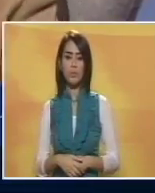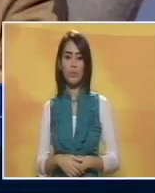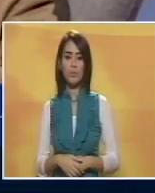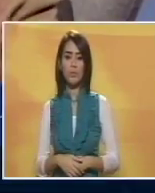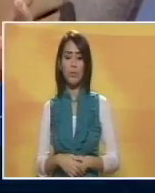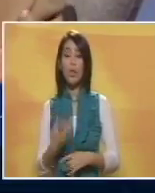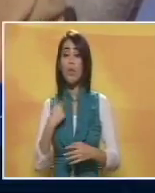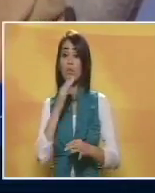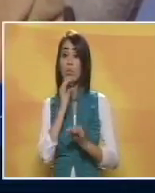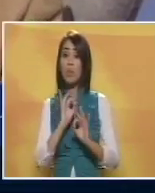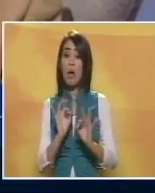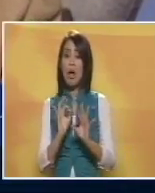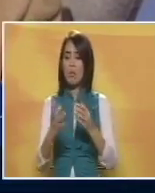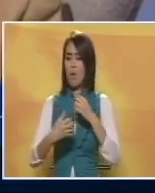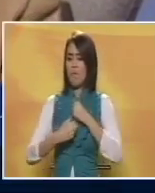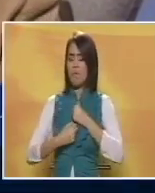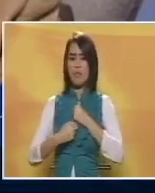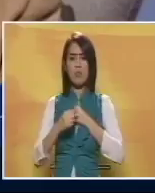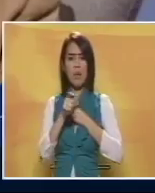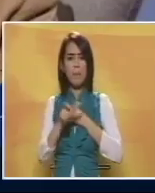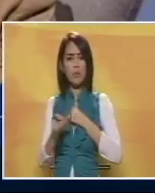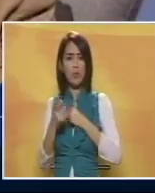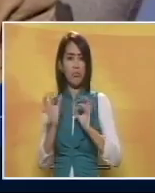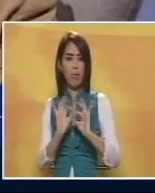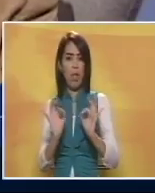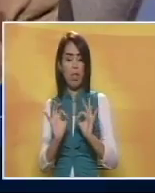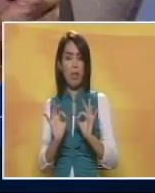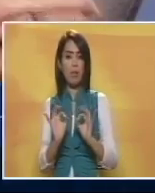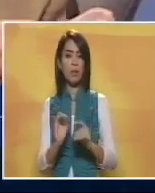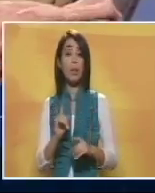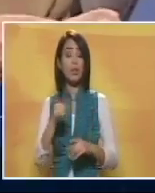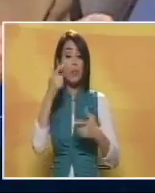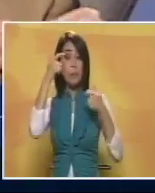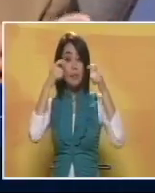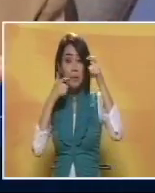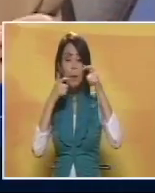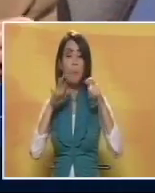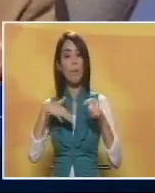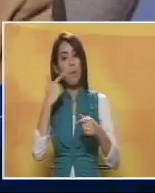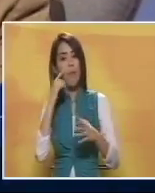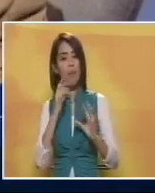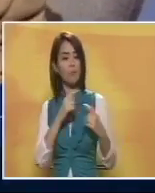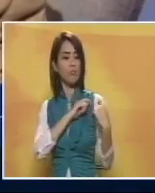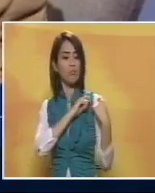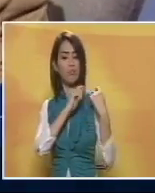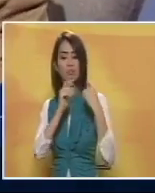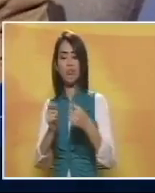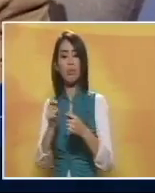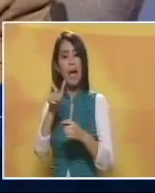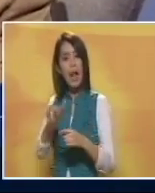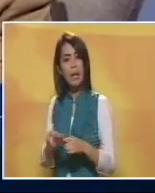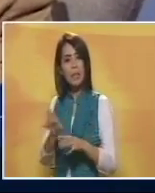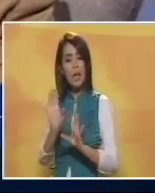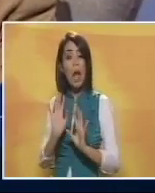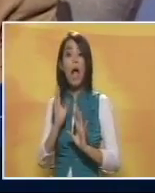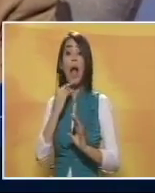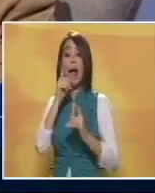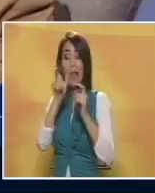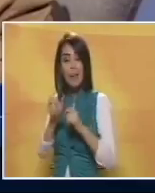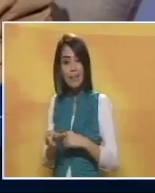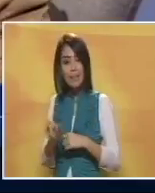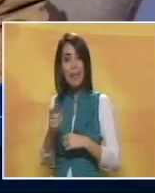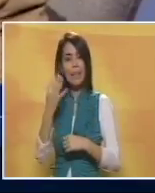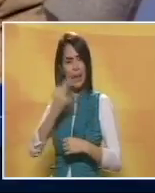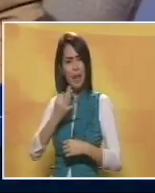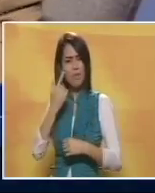desarticulado, donde nadie confía en nadie. Entonces, para que el chavismo le pueda entregar el poder a alguien, tiene que entregárselo a alguien que